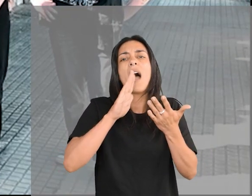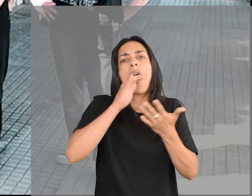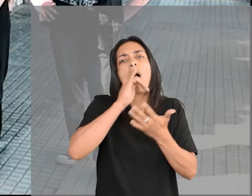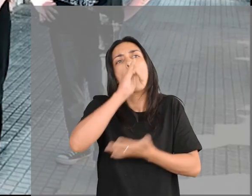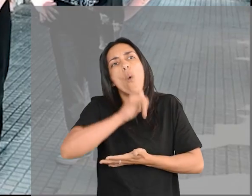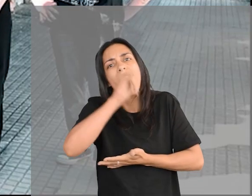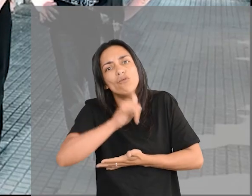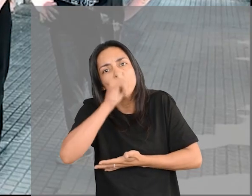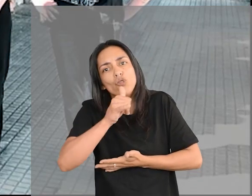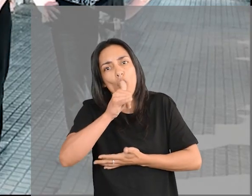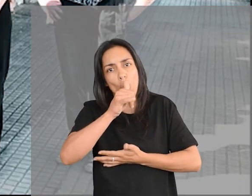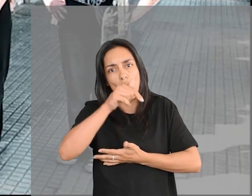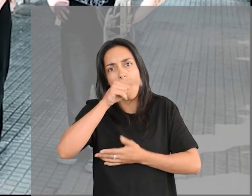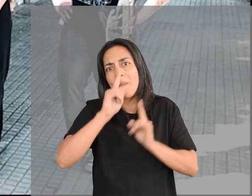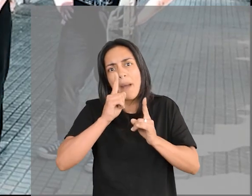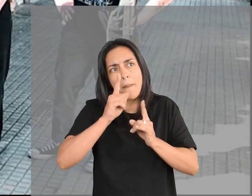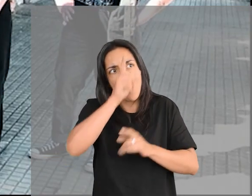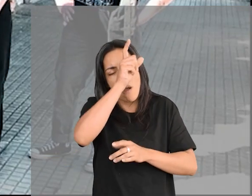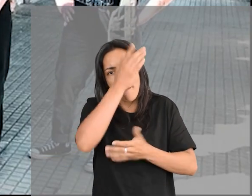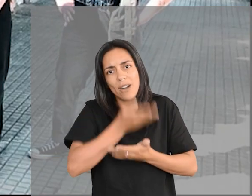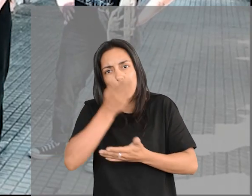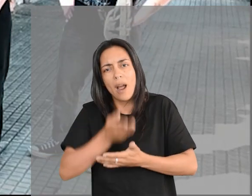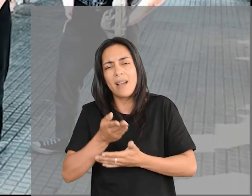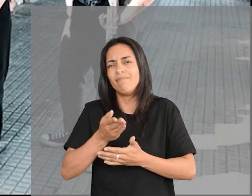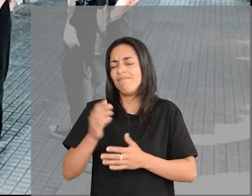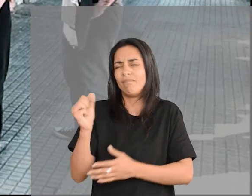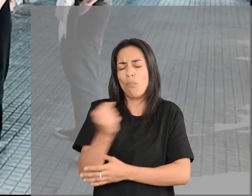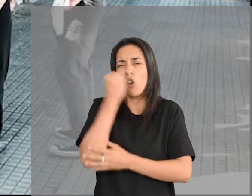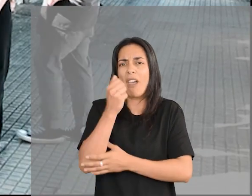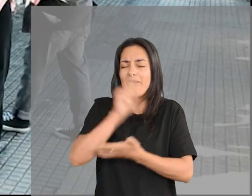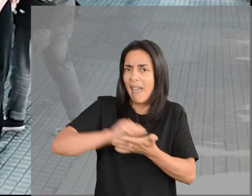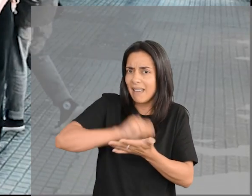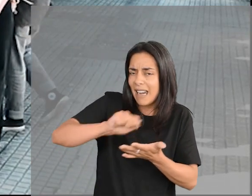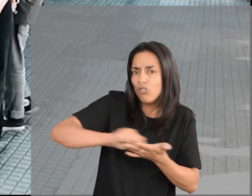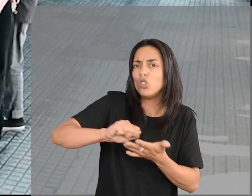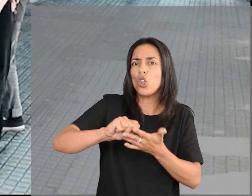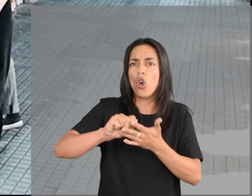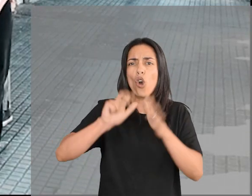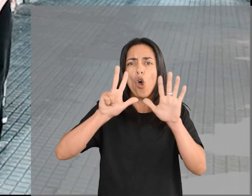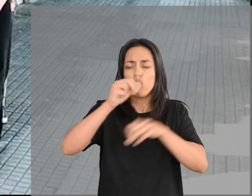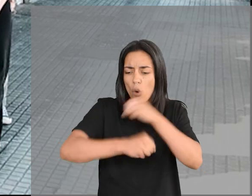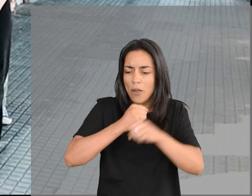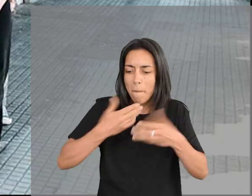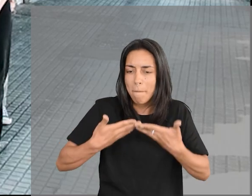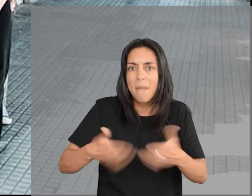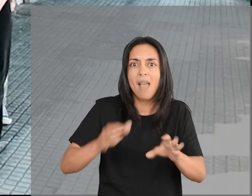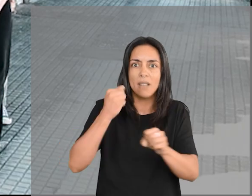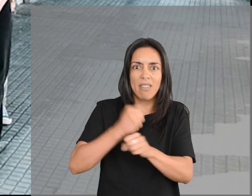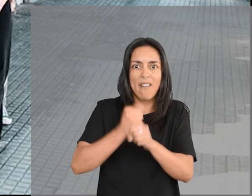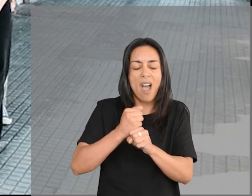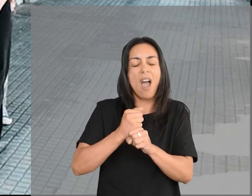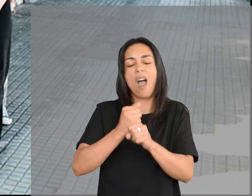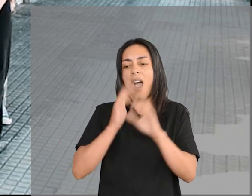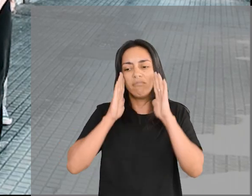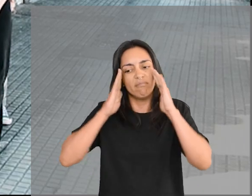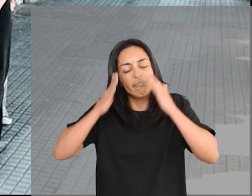Bueno, Juan José Morosoli fue un destacado escritor y periodista uruguayo. A los 8 años comienza a trabajar, pero abandona, bueno,